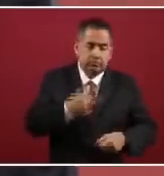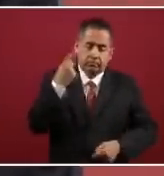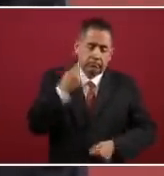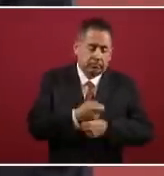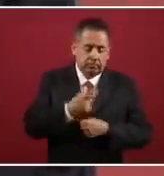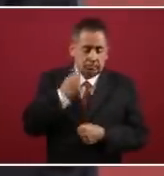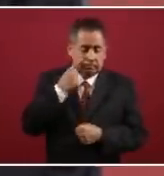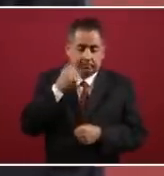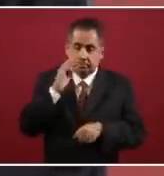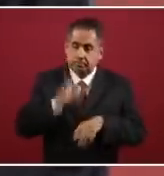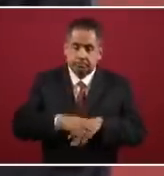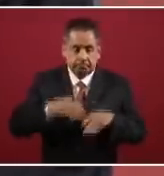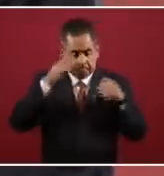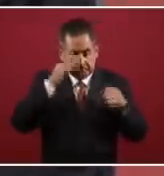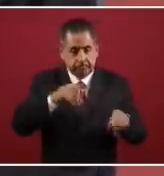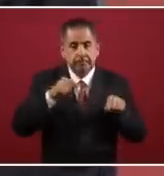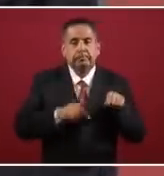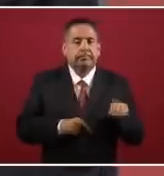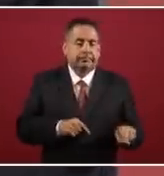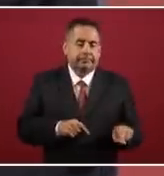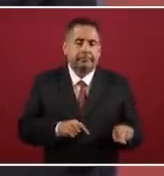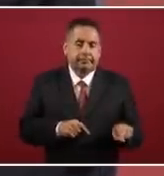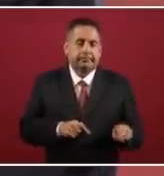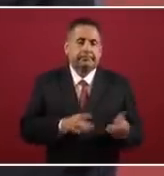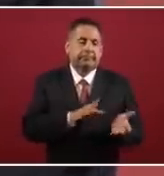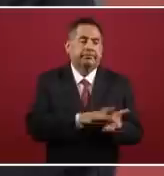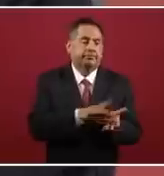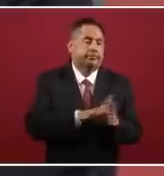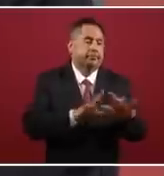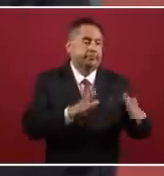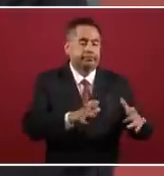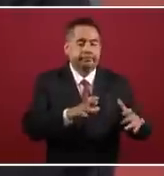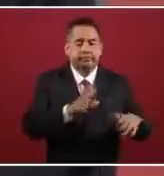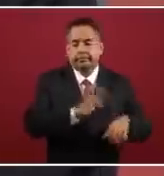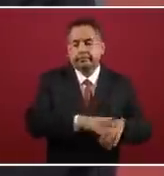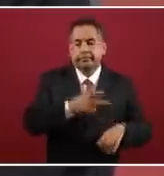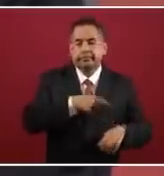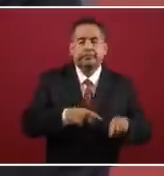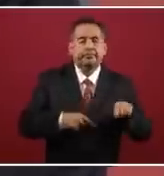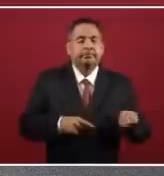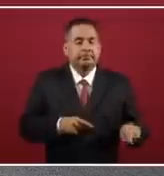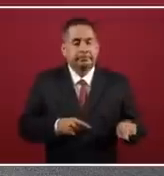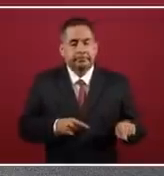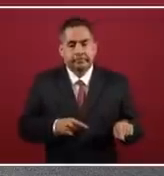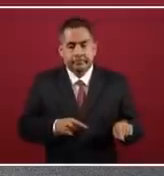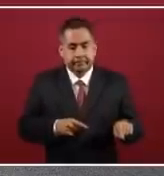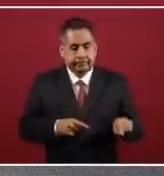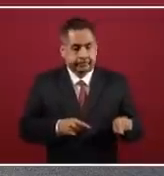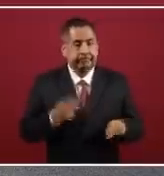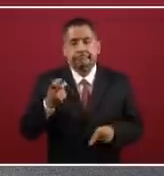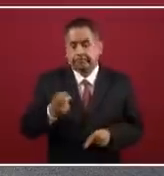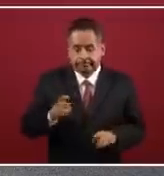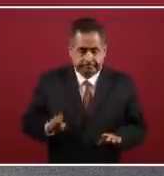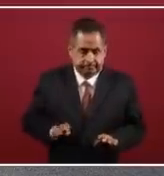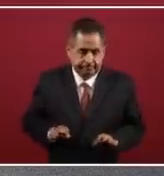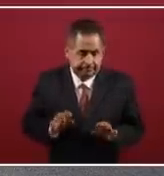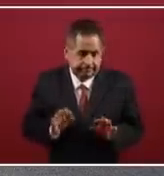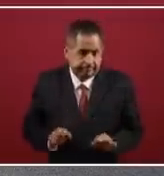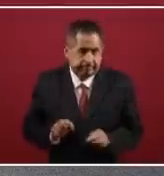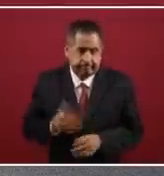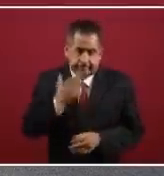más orientados a apoyar en las zonas pobres. De eso se está beneficiando